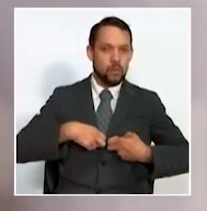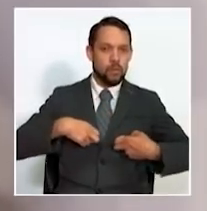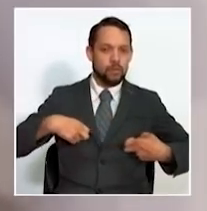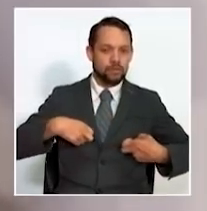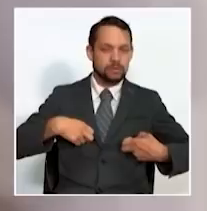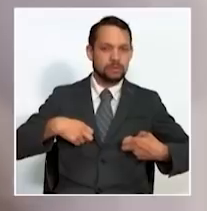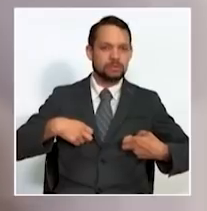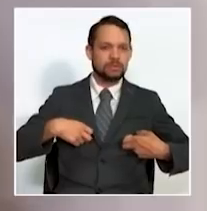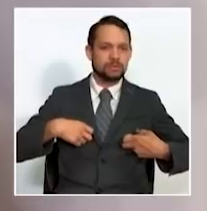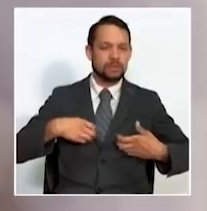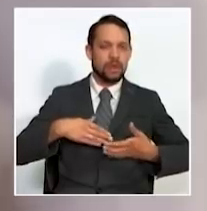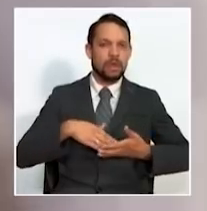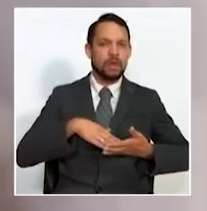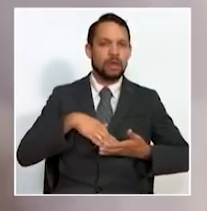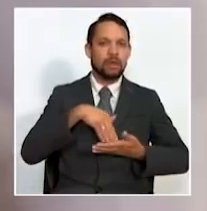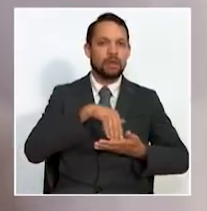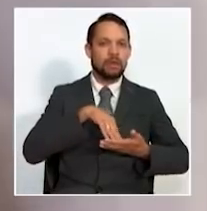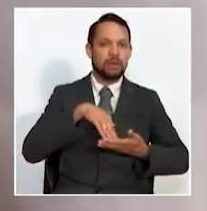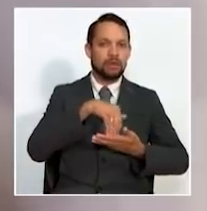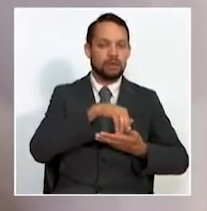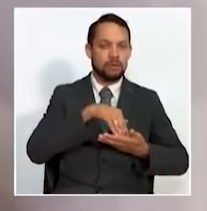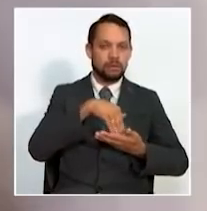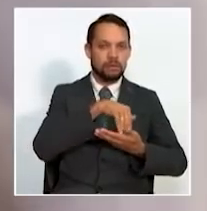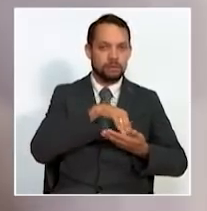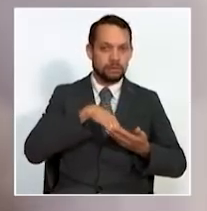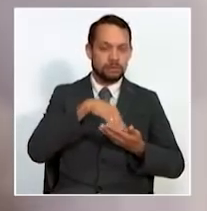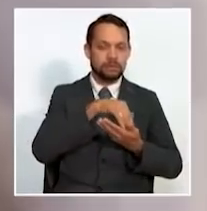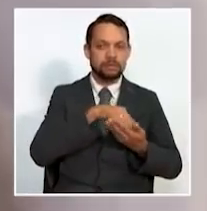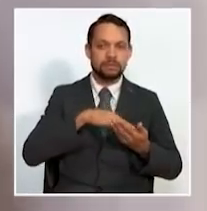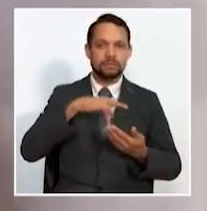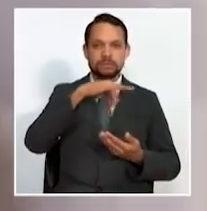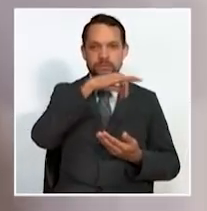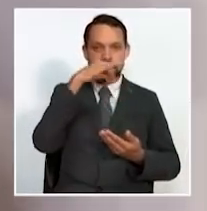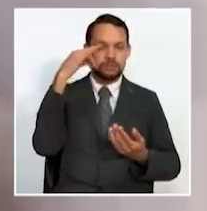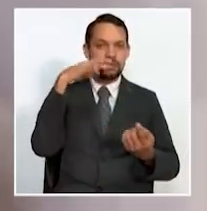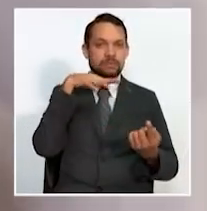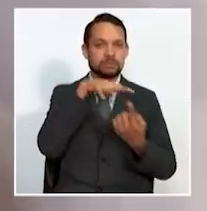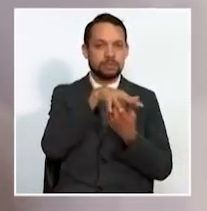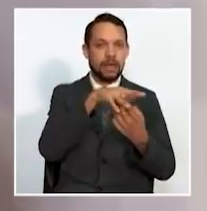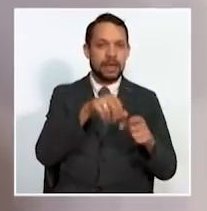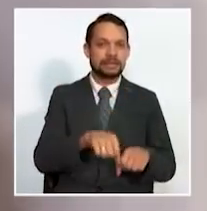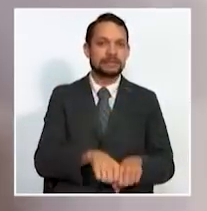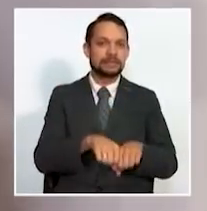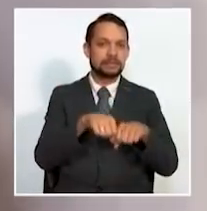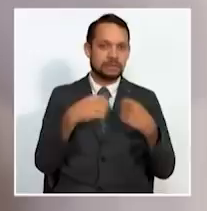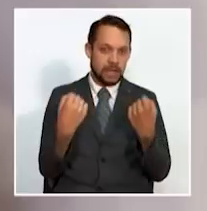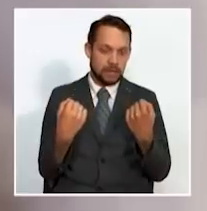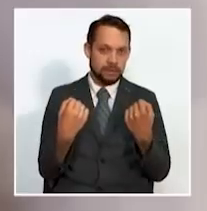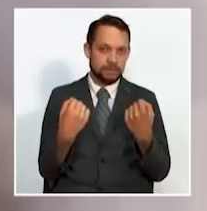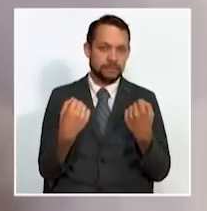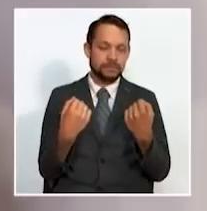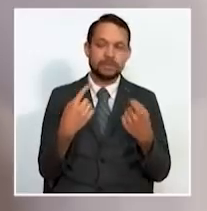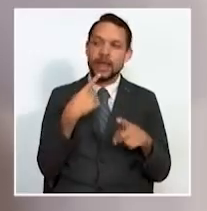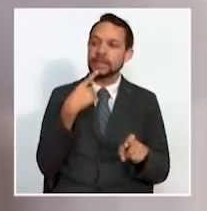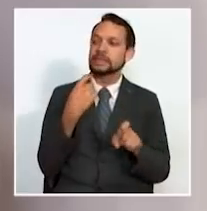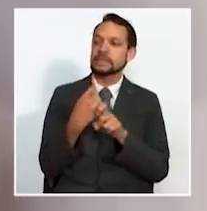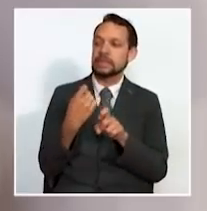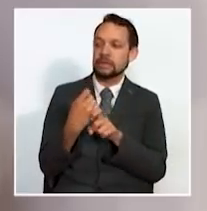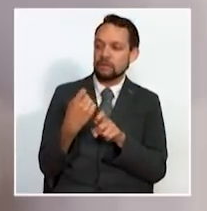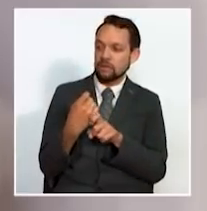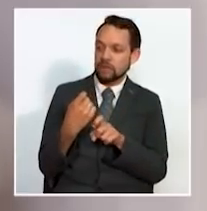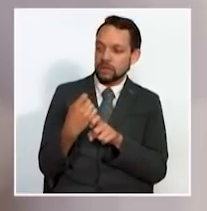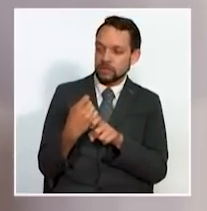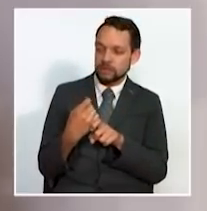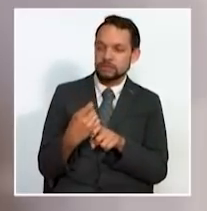la dificultad de la salida del aire. Esto hace que la persona produzca su dificultad respiratoria, que